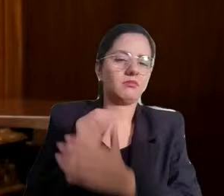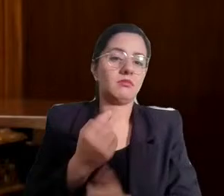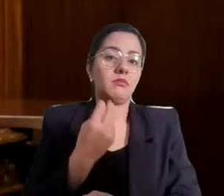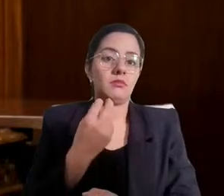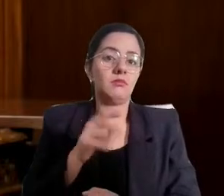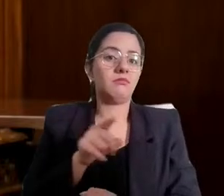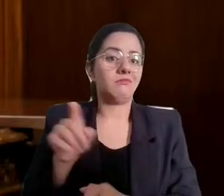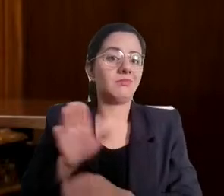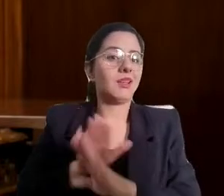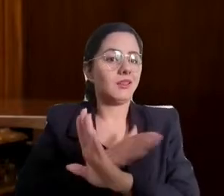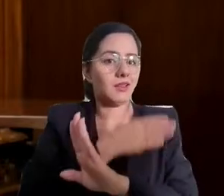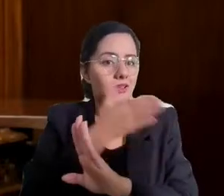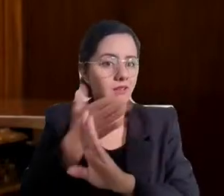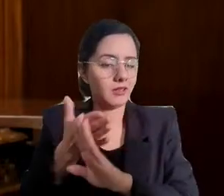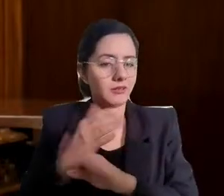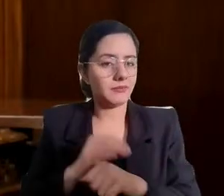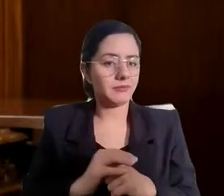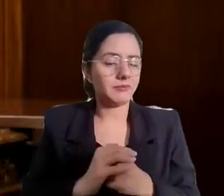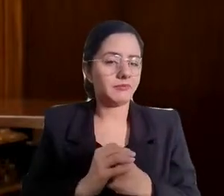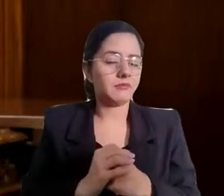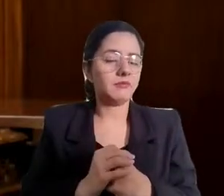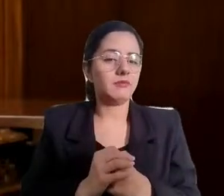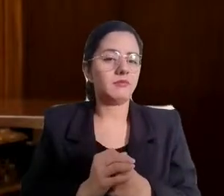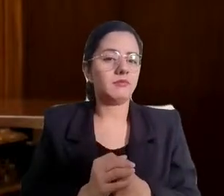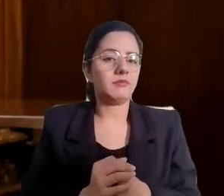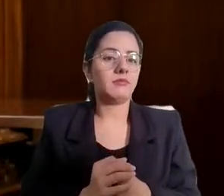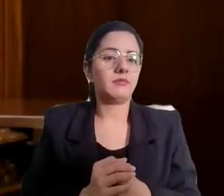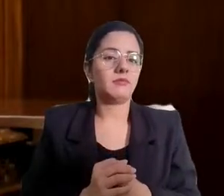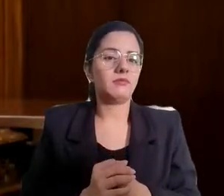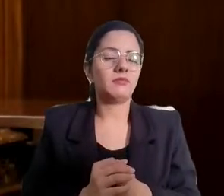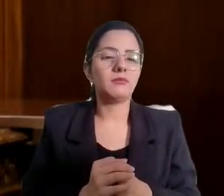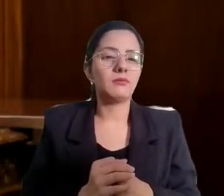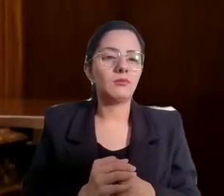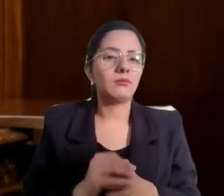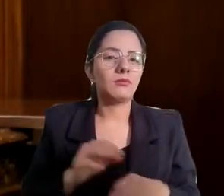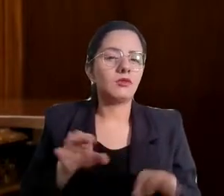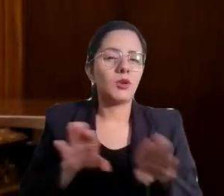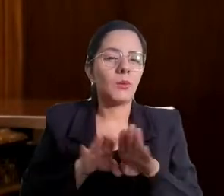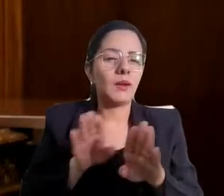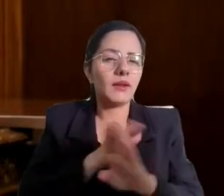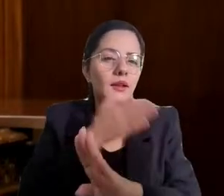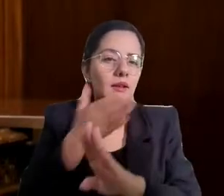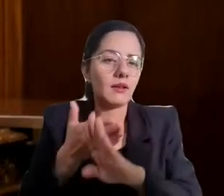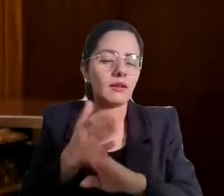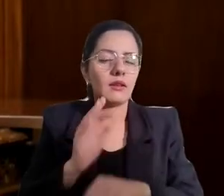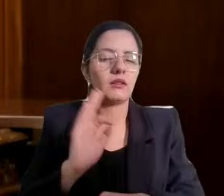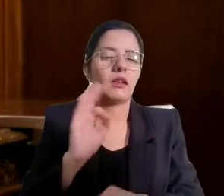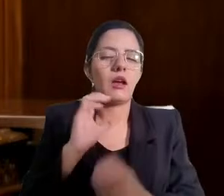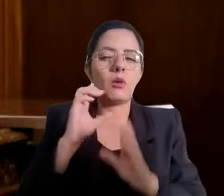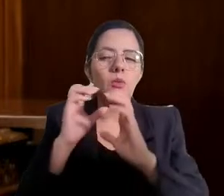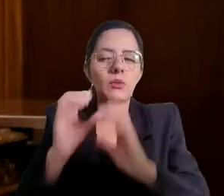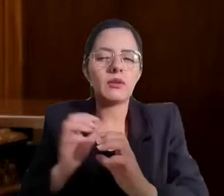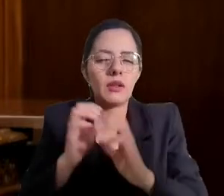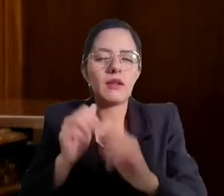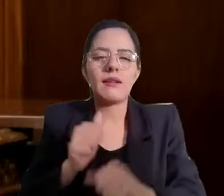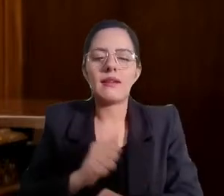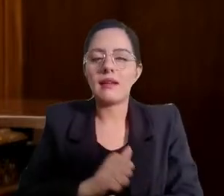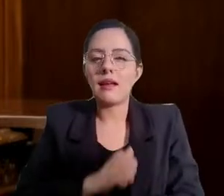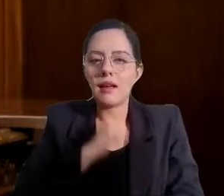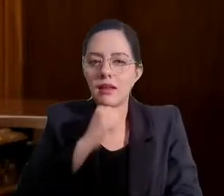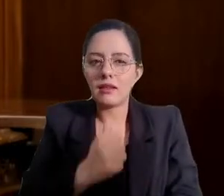violencia, que se materializa a través de la negligencia, el abuso definido, el